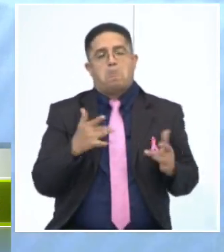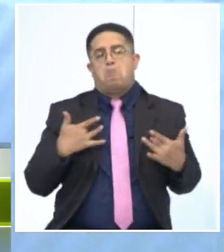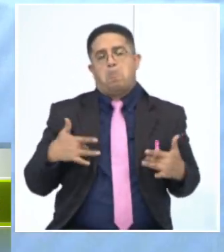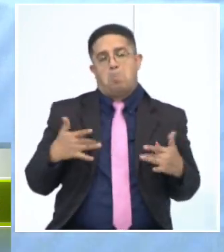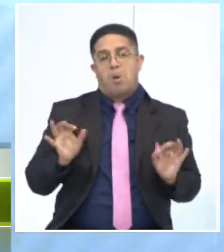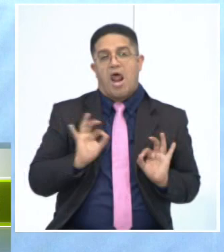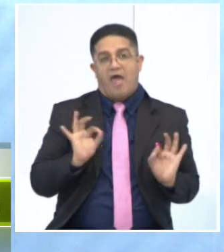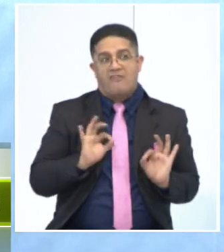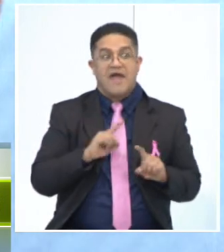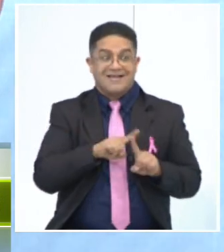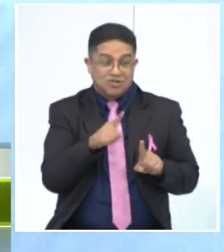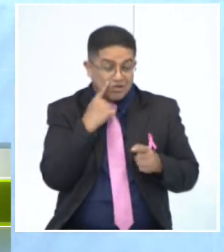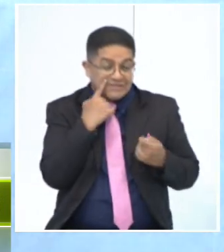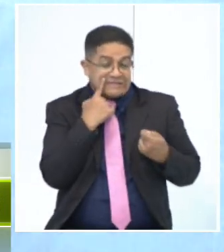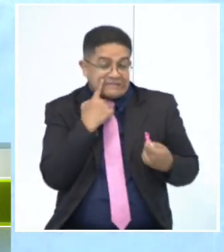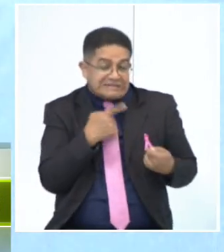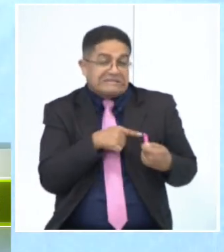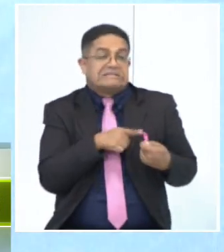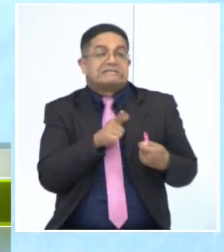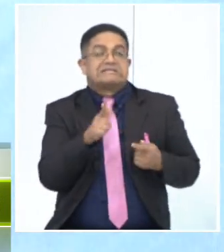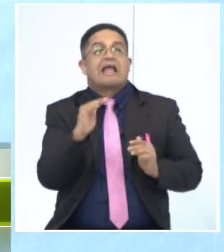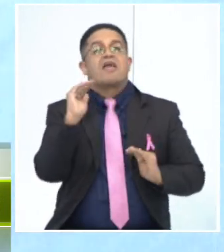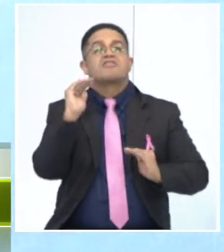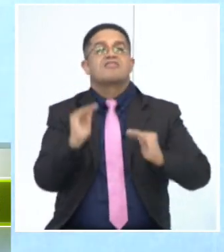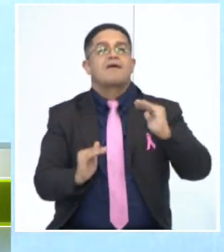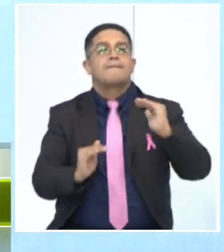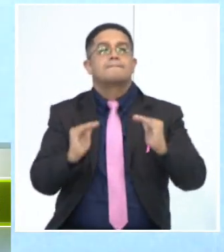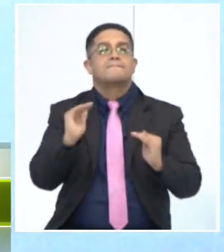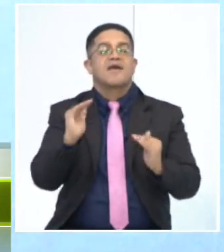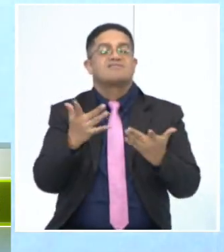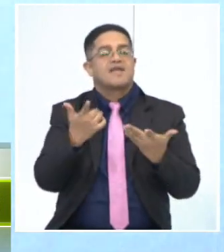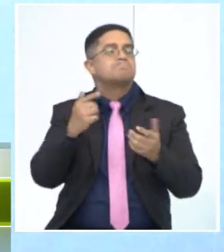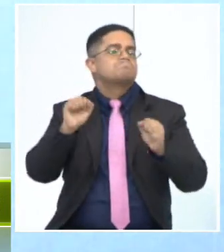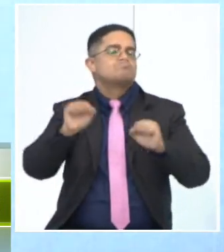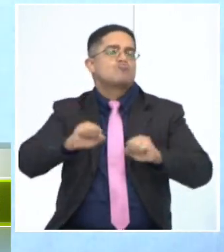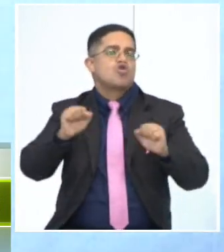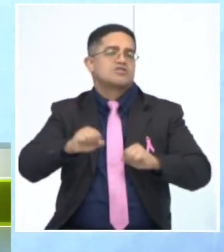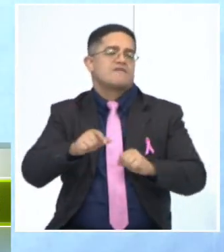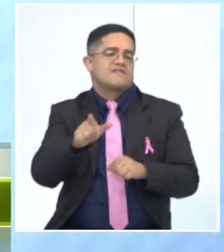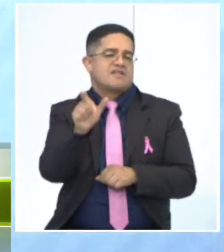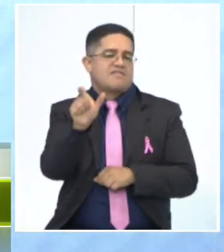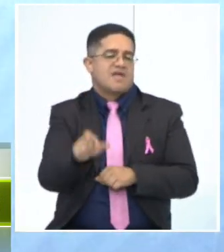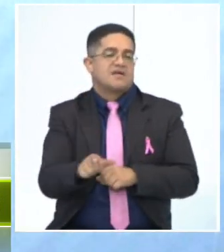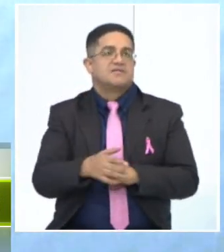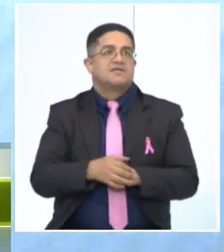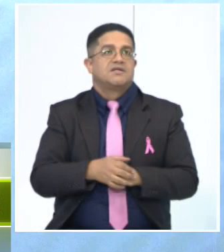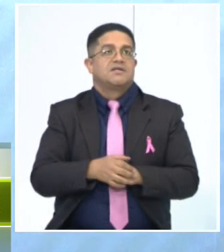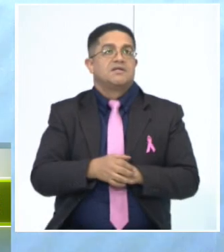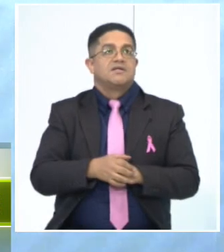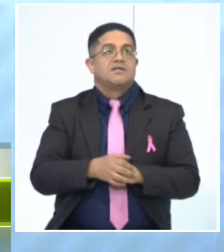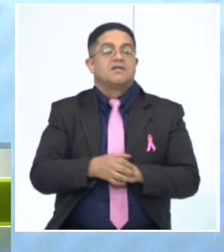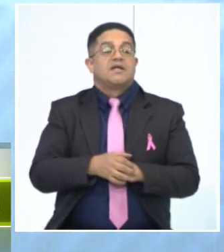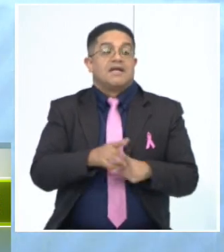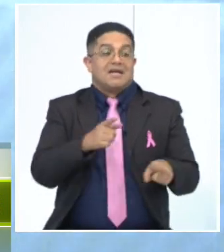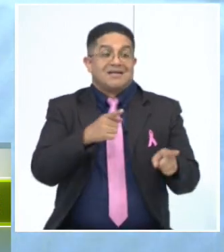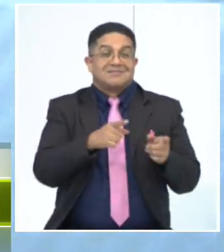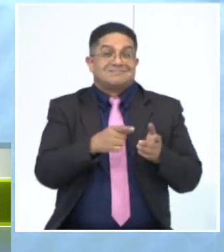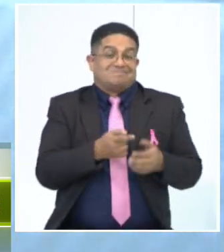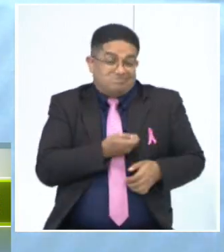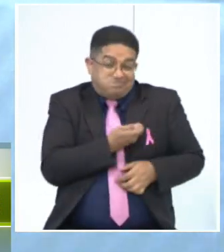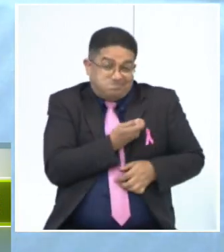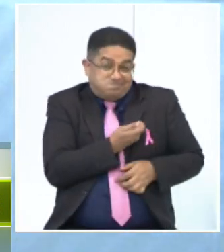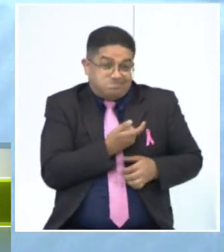el tamaño de la lesión es directamente proporcional a la posibilidad de curación. Entre más grande es la lesión, entonces